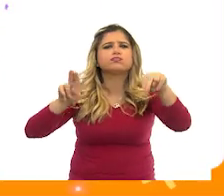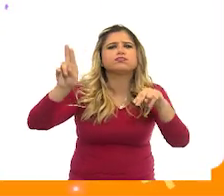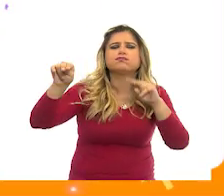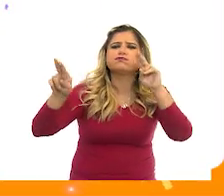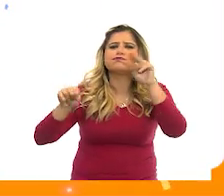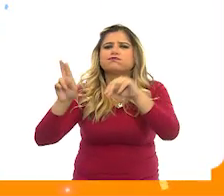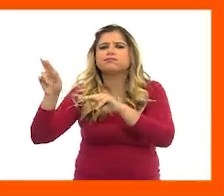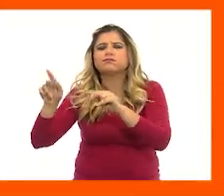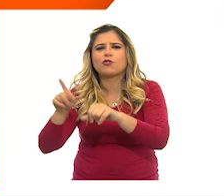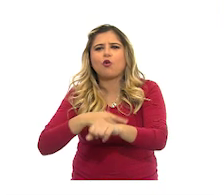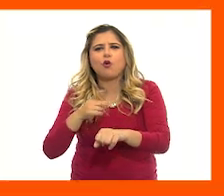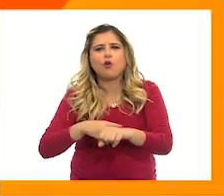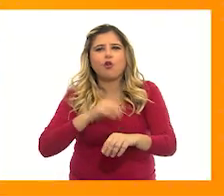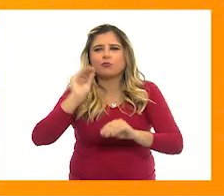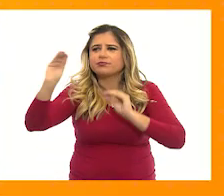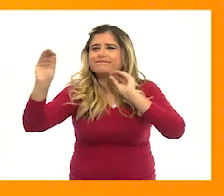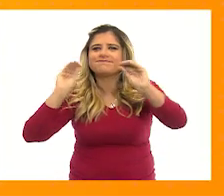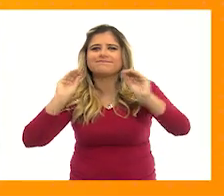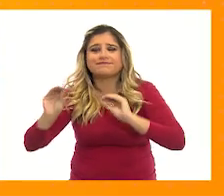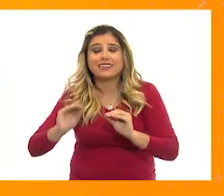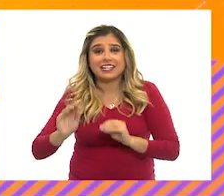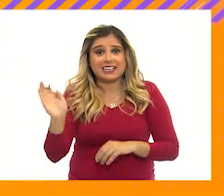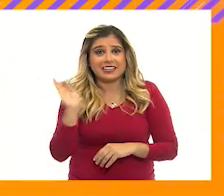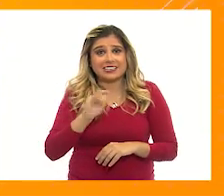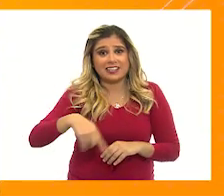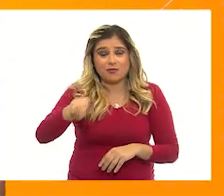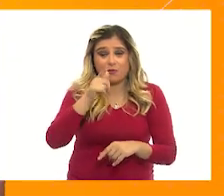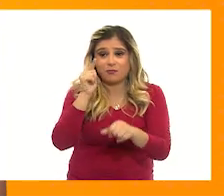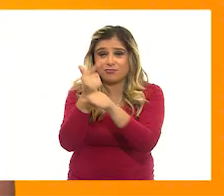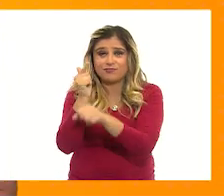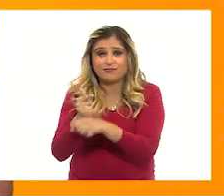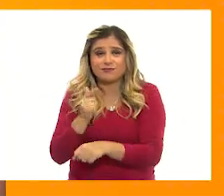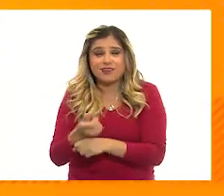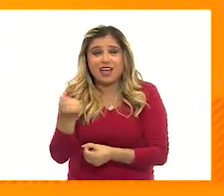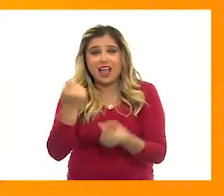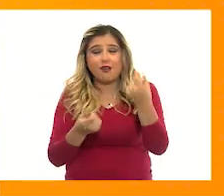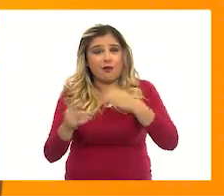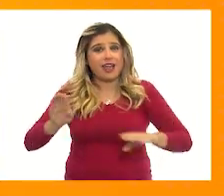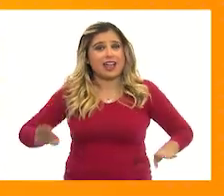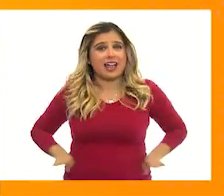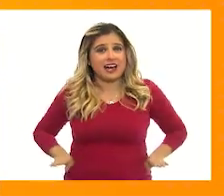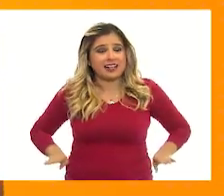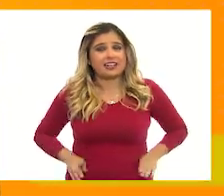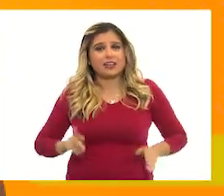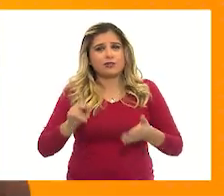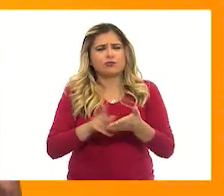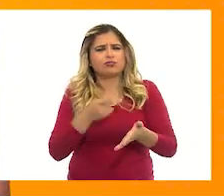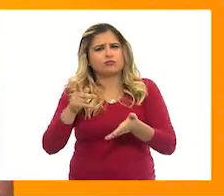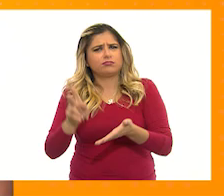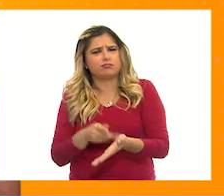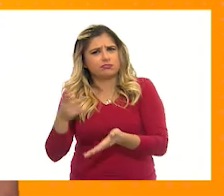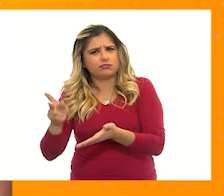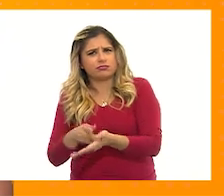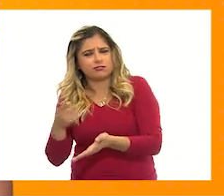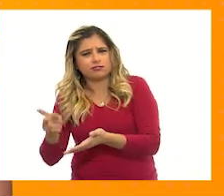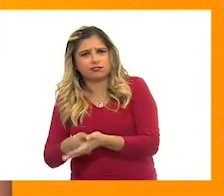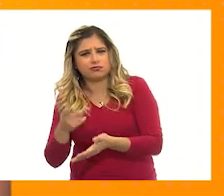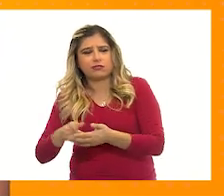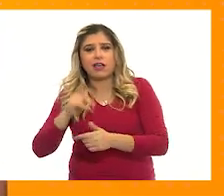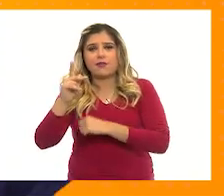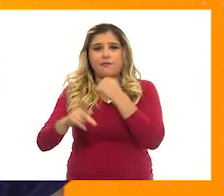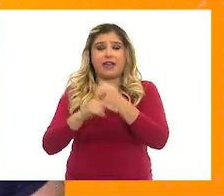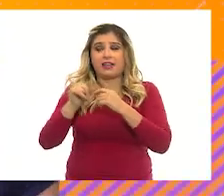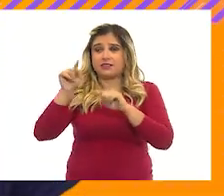del planeta. Si hubiera la posibilidad de identificar algunas características que se repitan una y otra vez en los